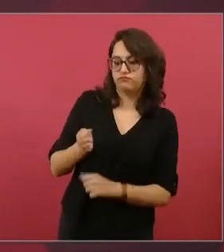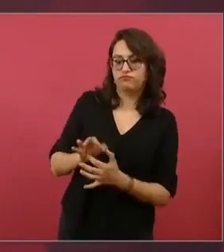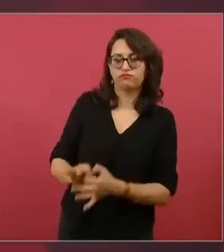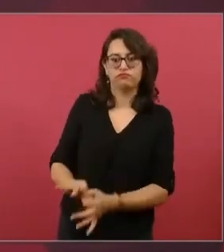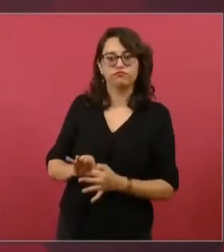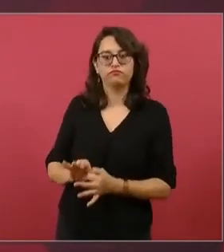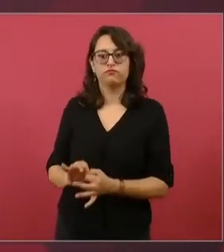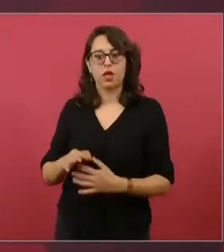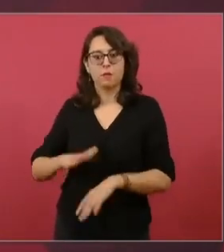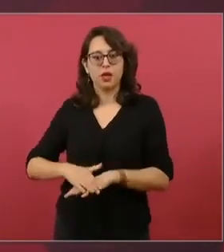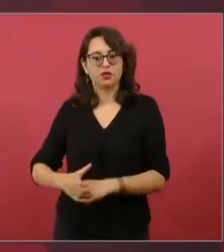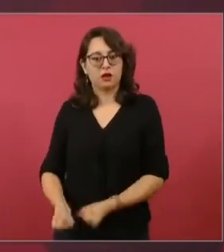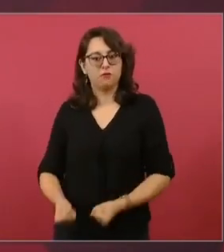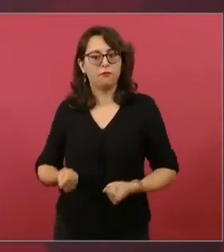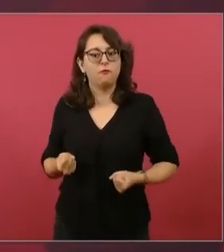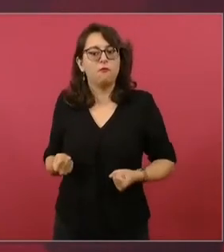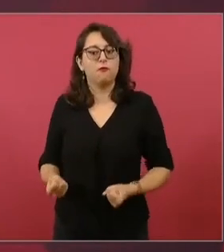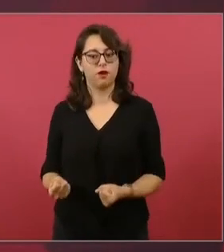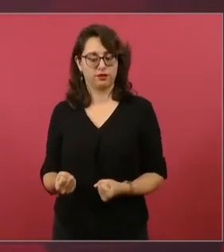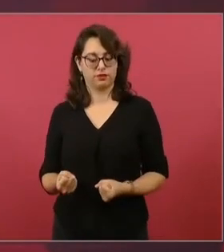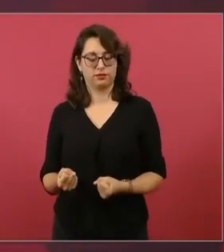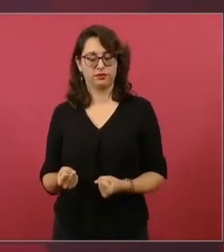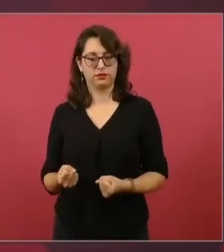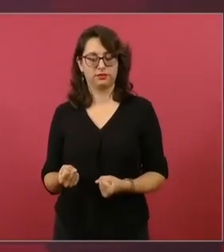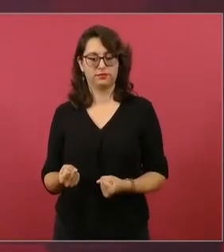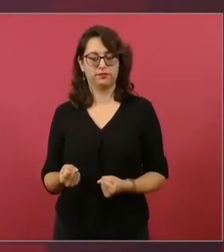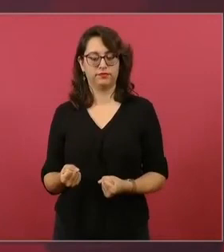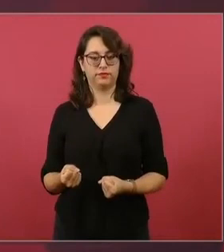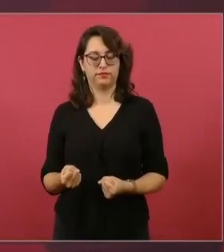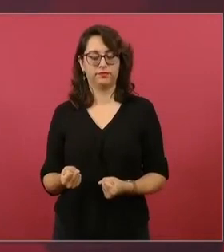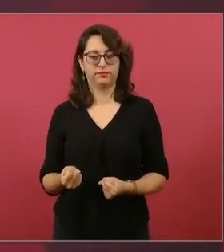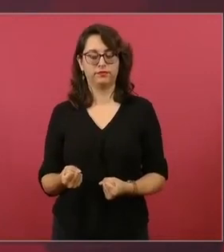Es decir, que